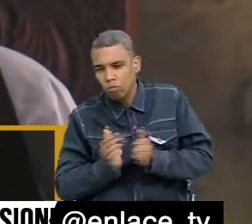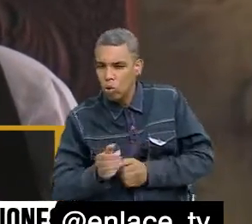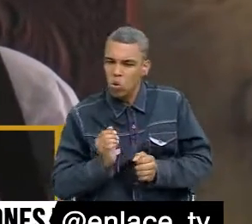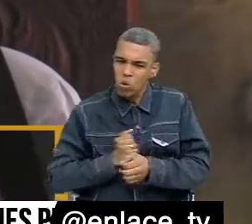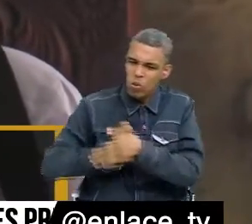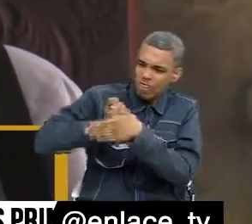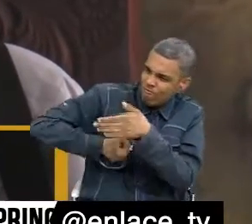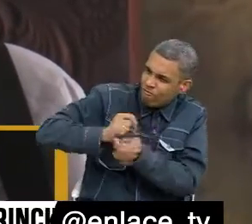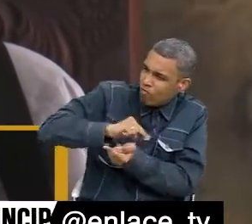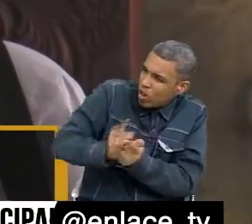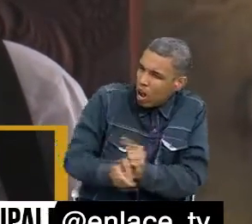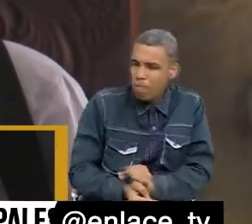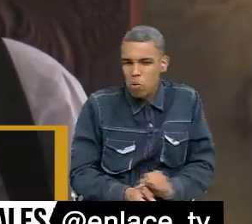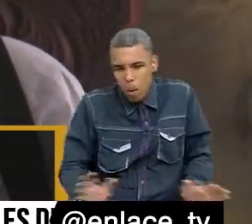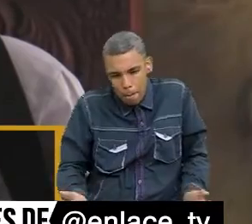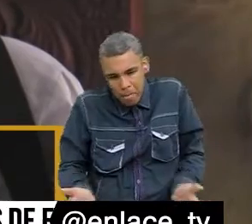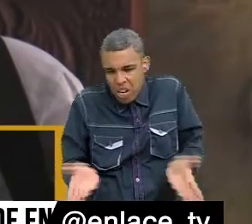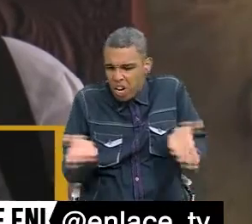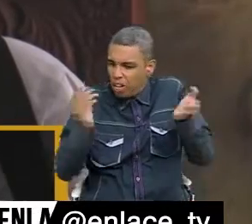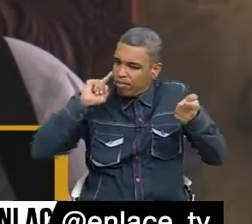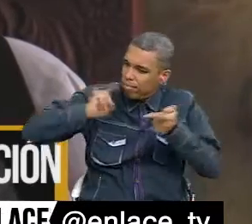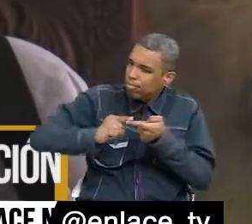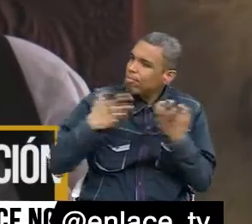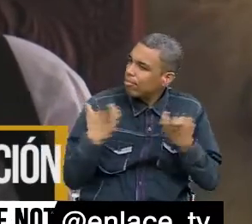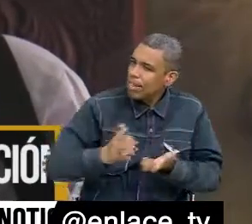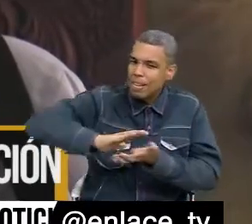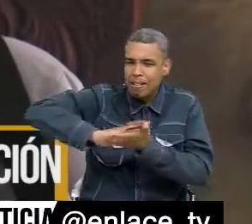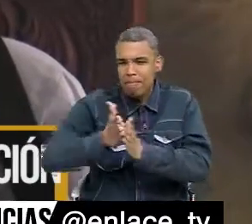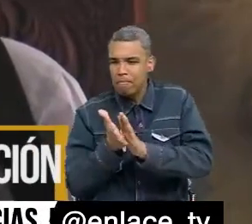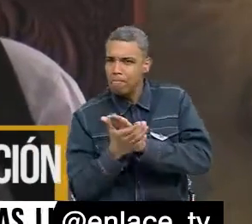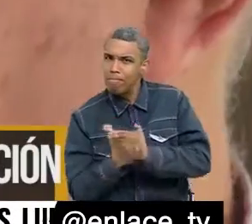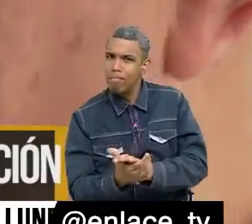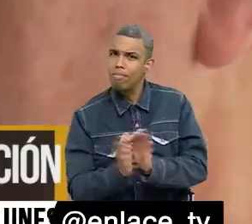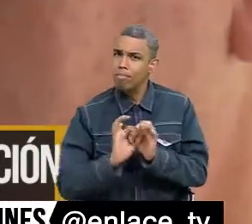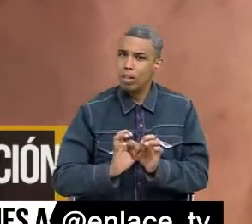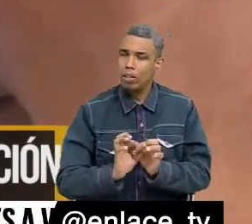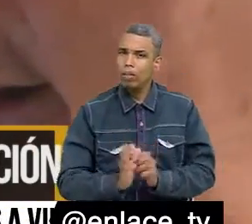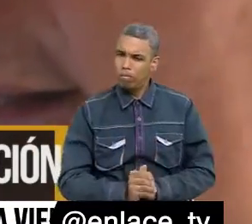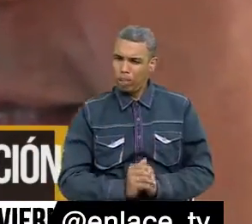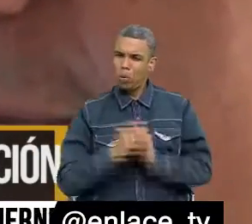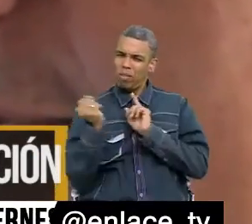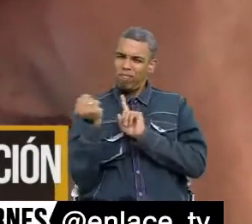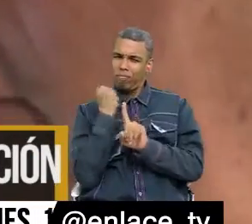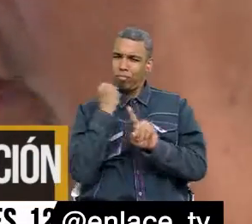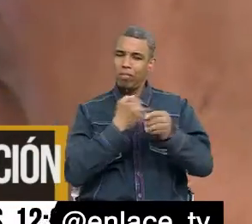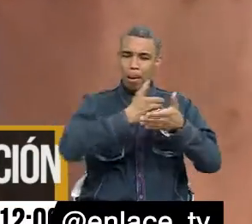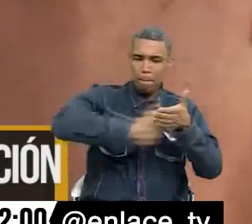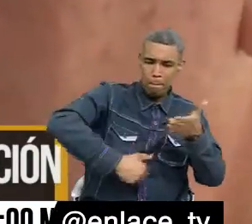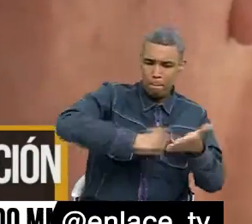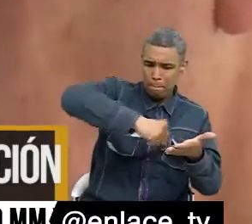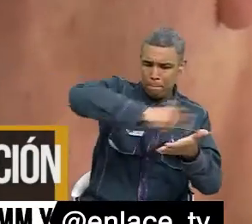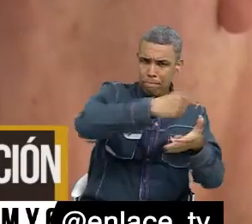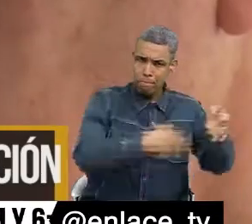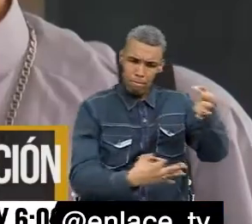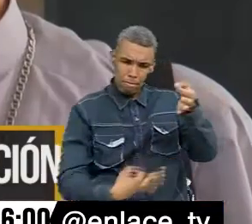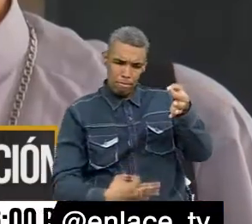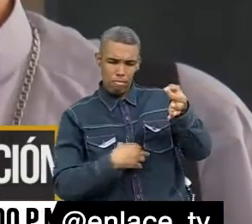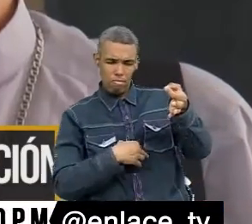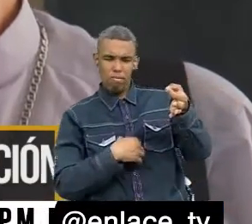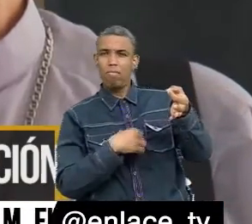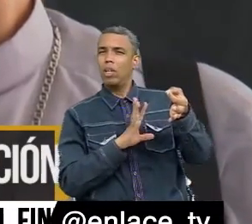deseo de paz, es rarísimo que no nos hayan tenido en cuenta. Como una sorpresa recibió Castrellón el anuncio, pues estaba